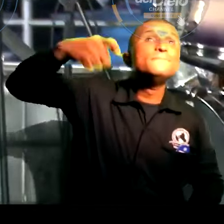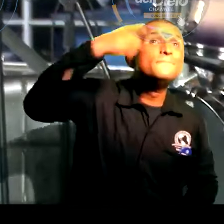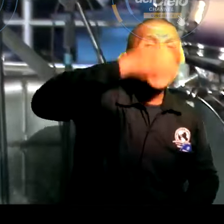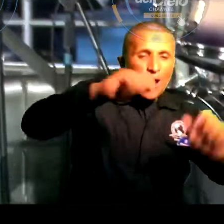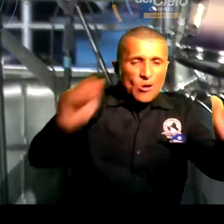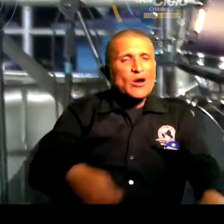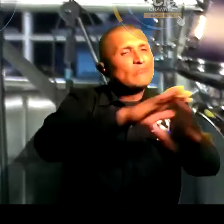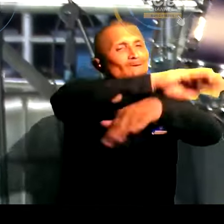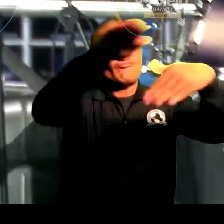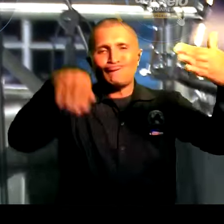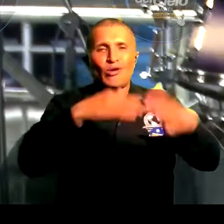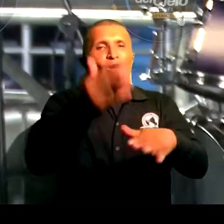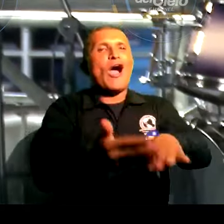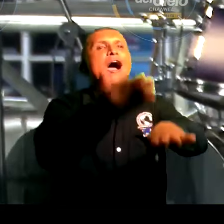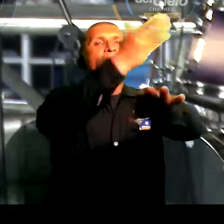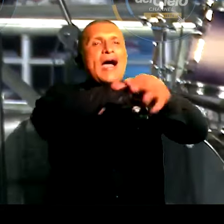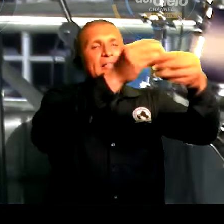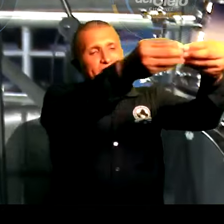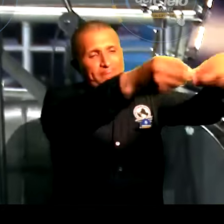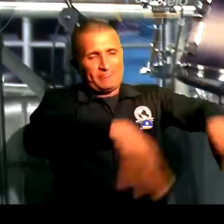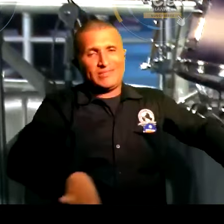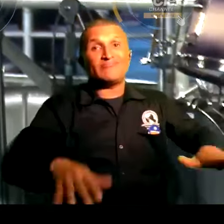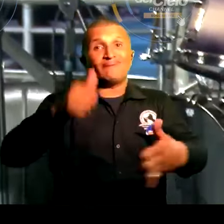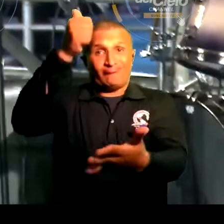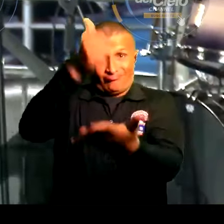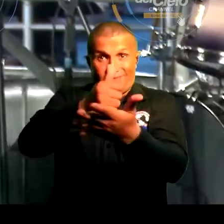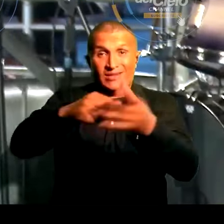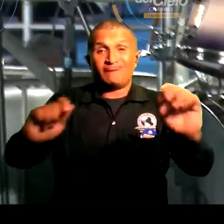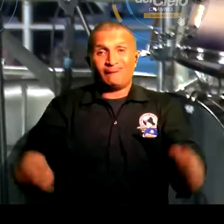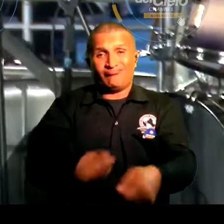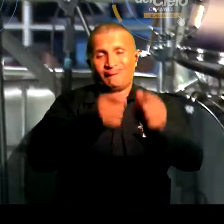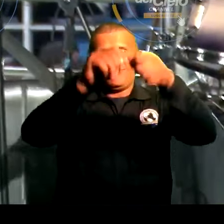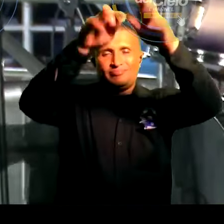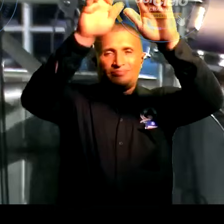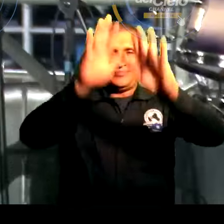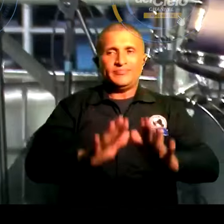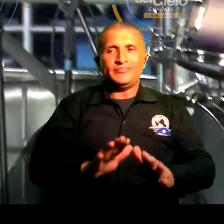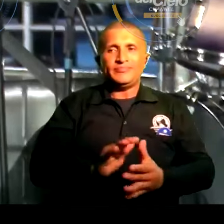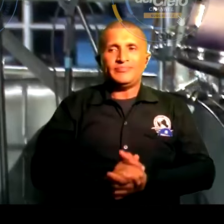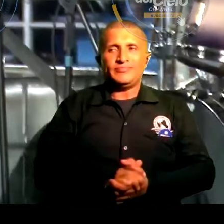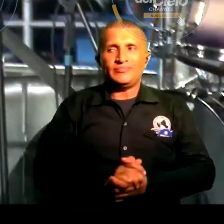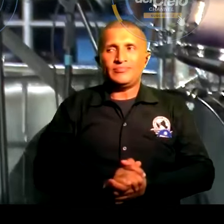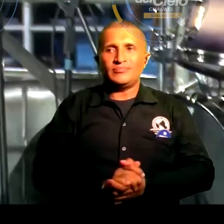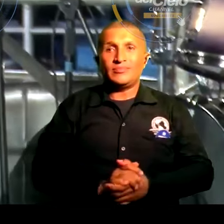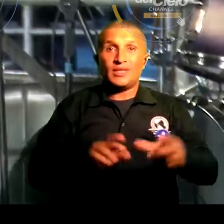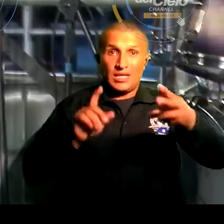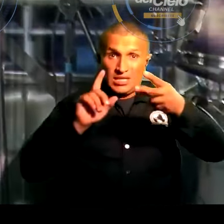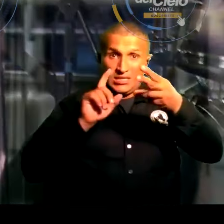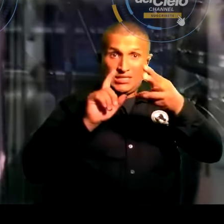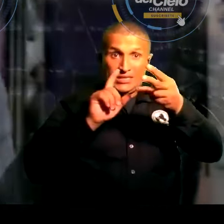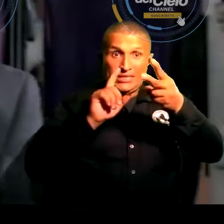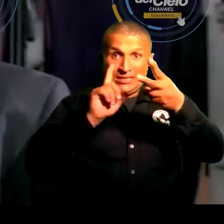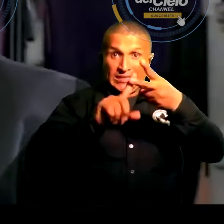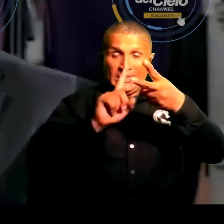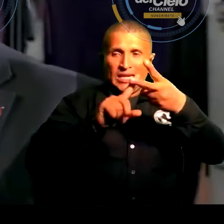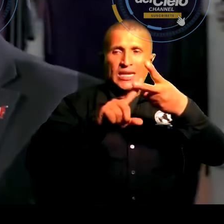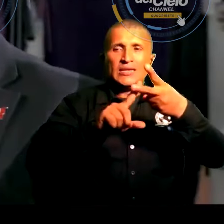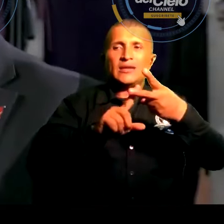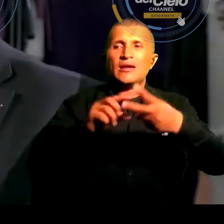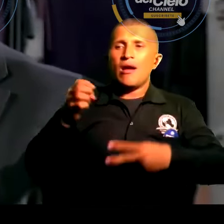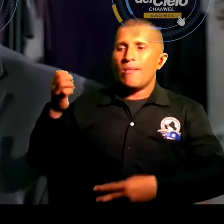se había perdido. Aleluya. Lo segundo es que el